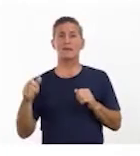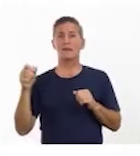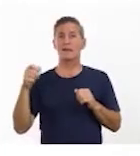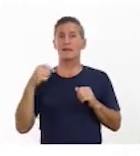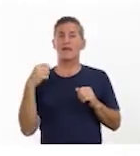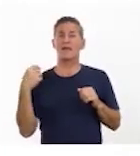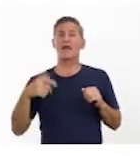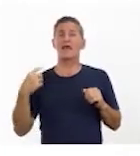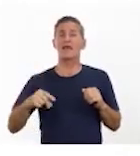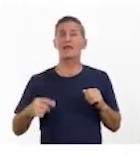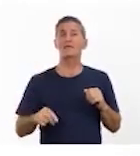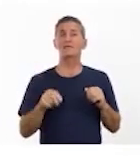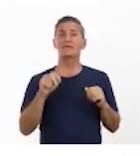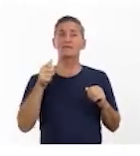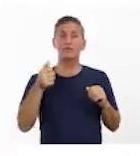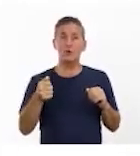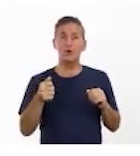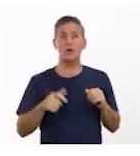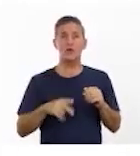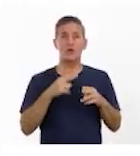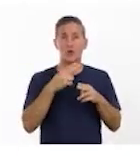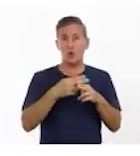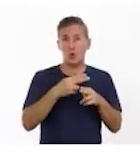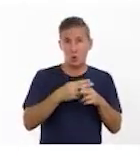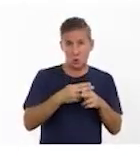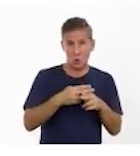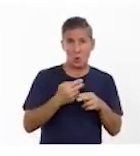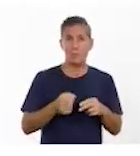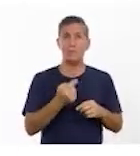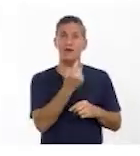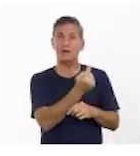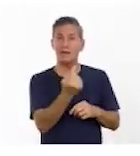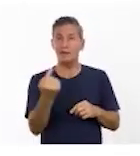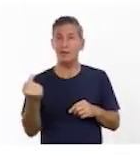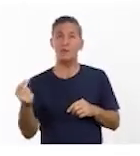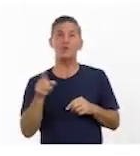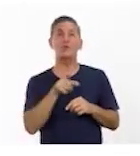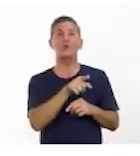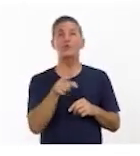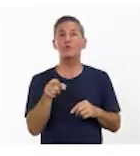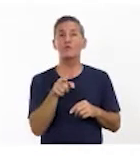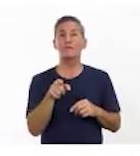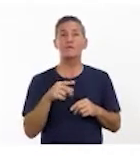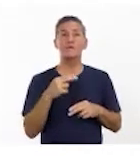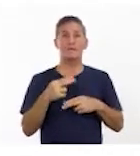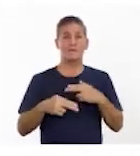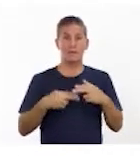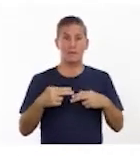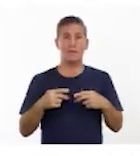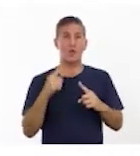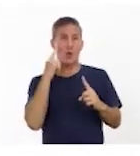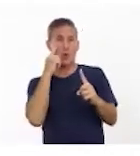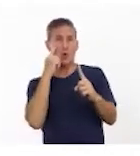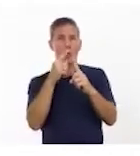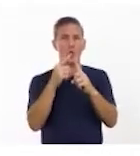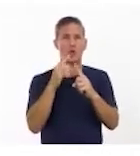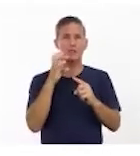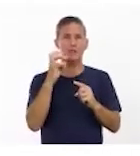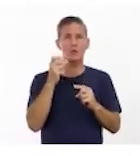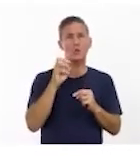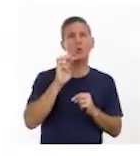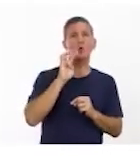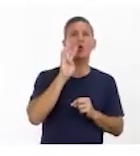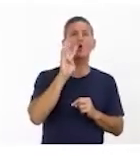Puede agregarse además nombre cada uno de ellos y así está haciendo el objetivo